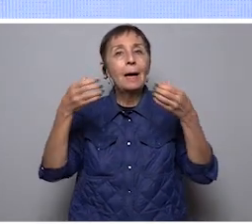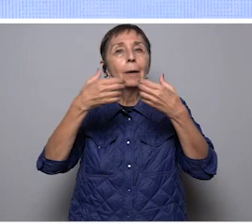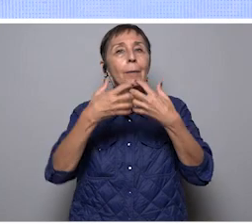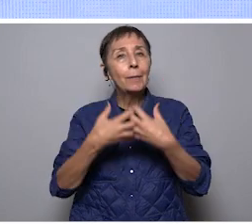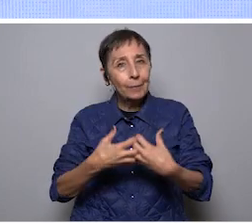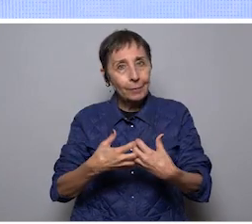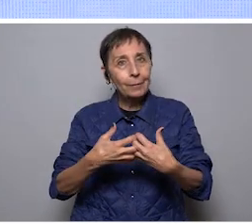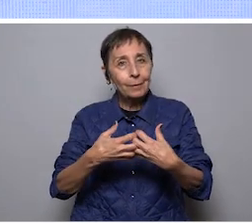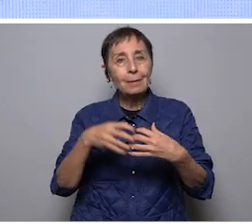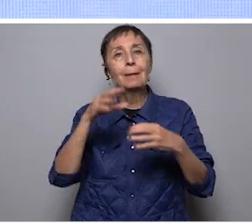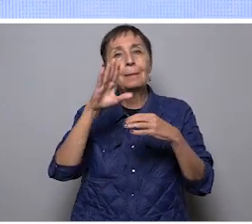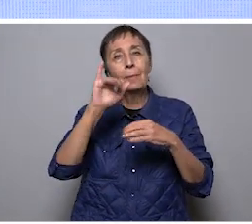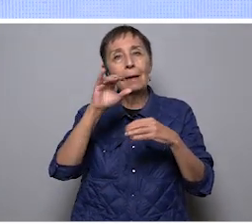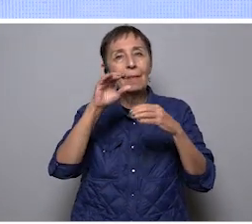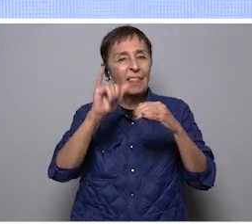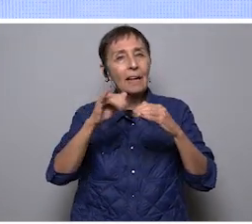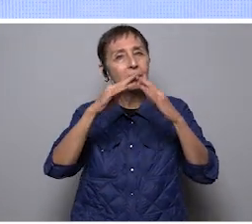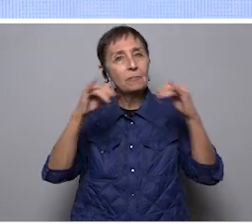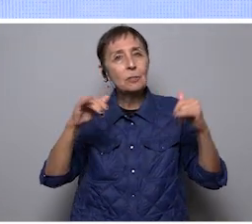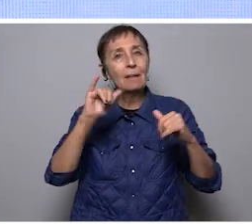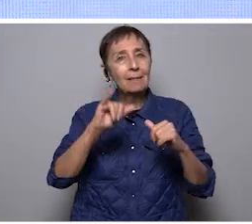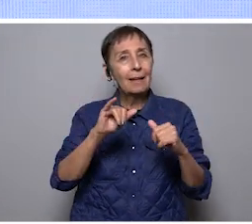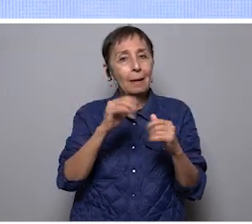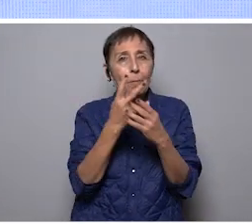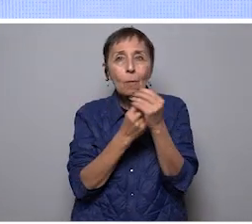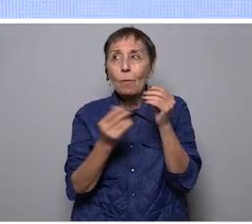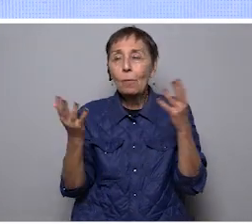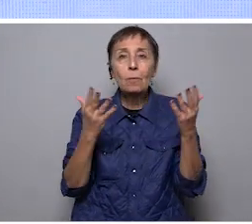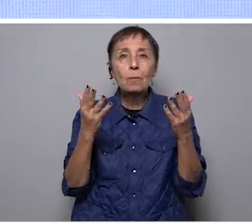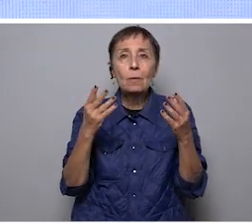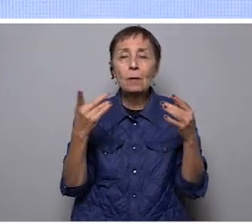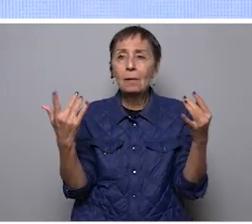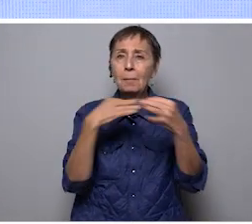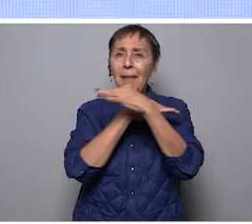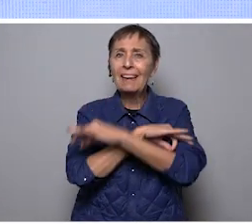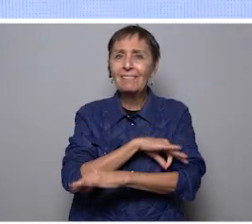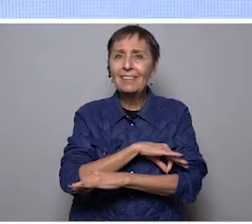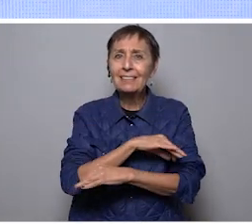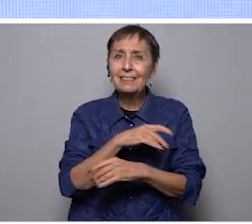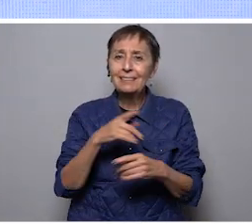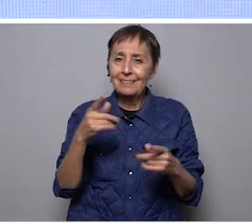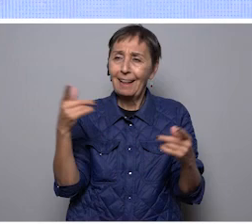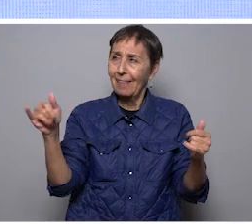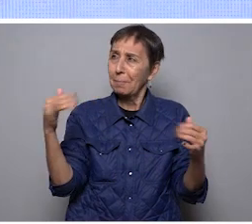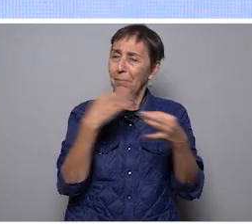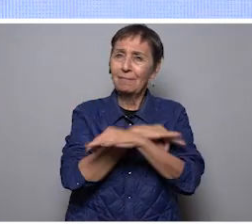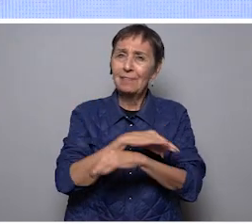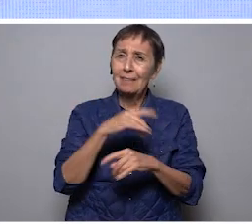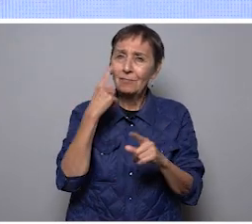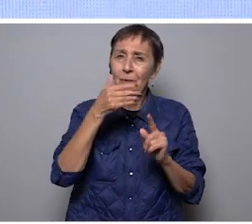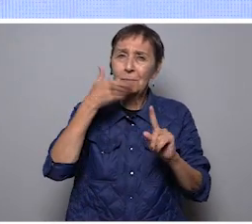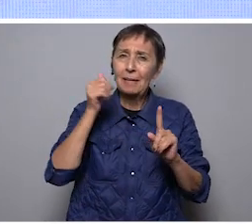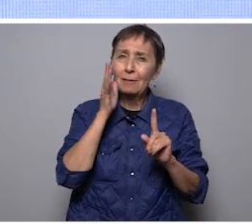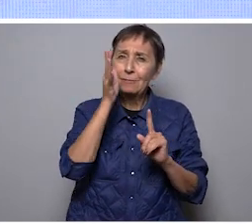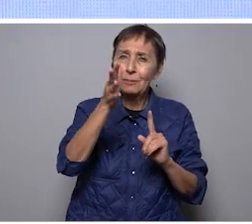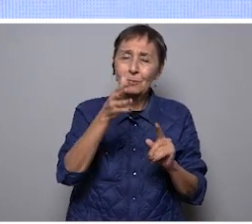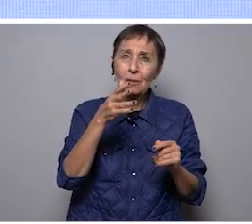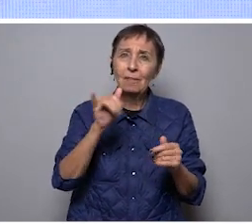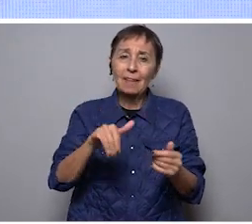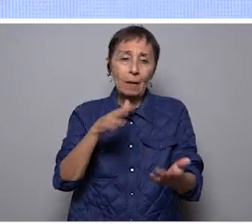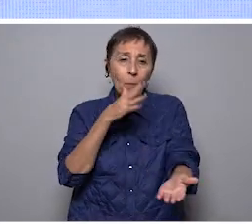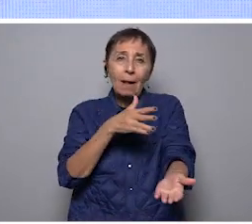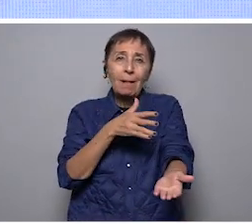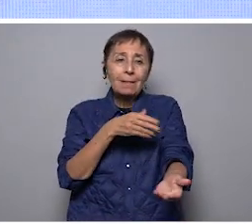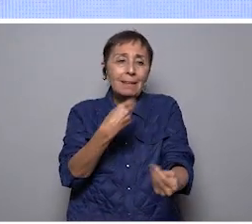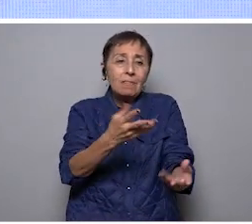enfocados en un objetivo mayor que es empoderar a las personas propiciar les inclusión financiera en zonas